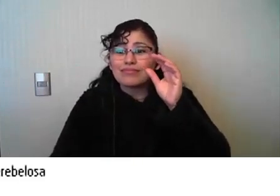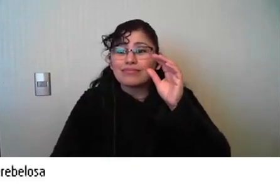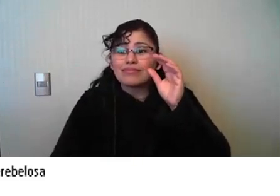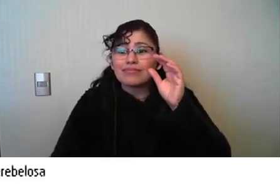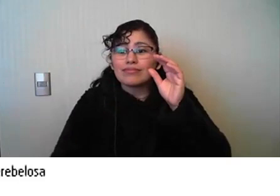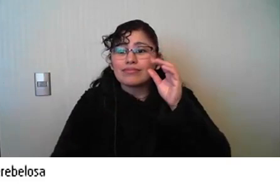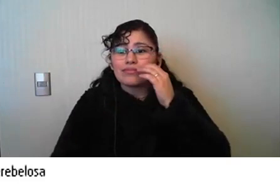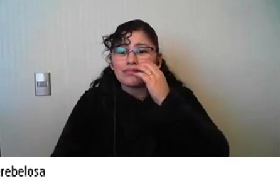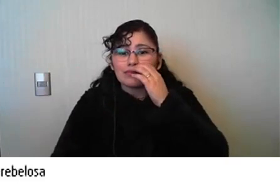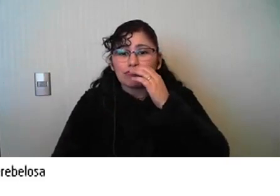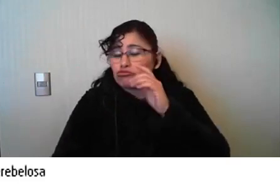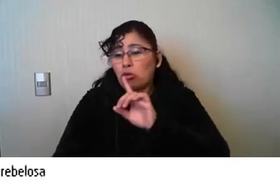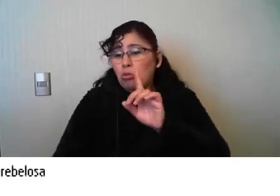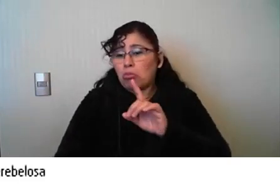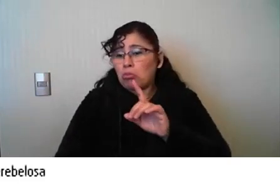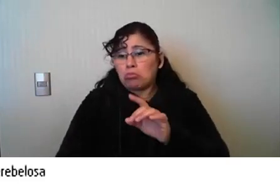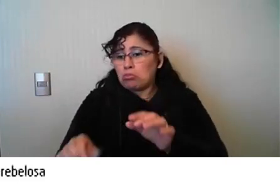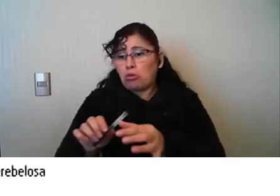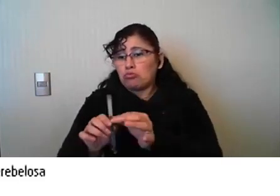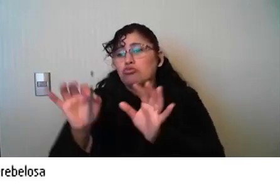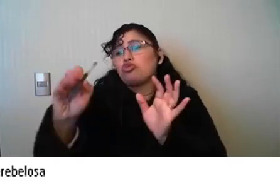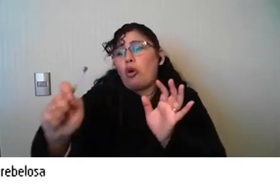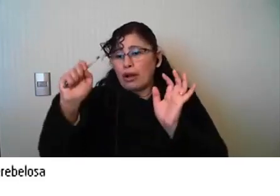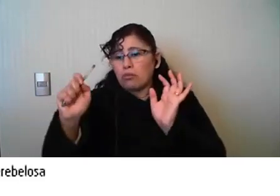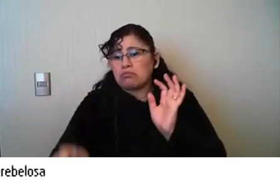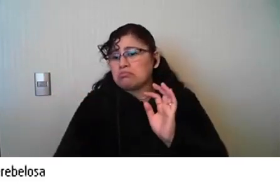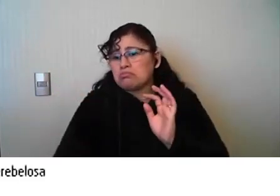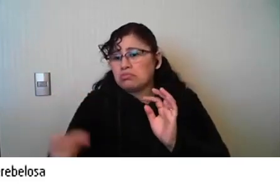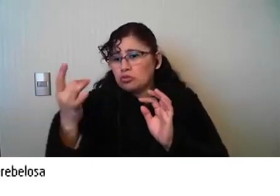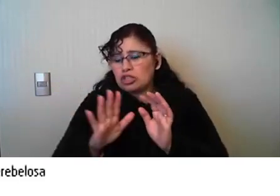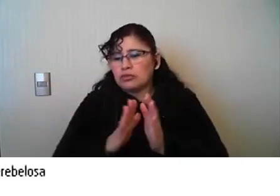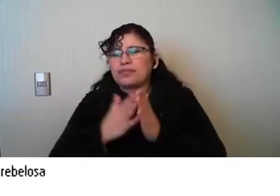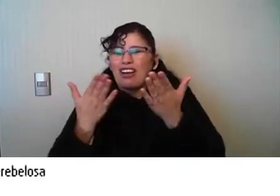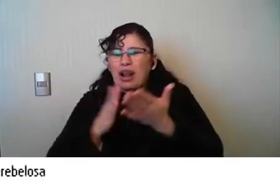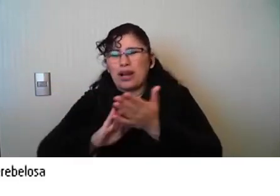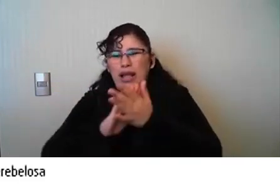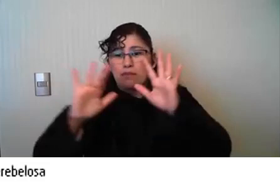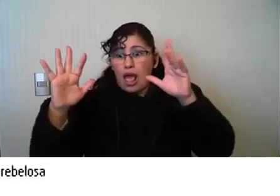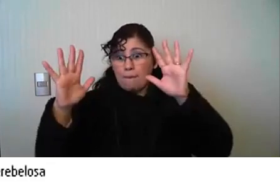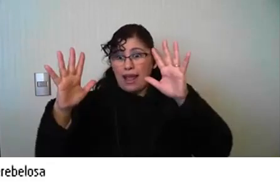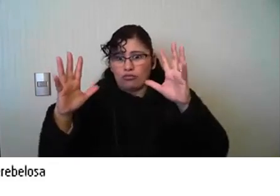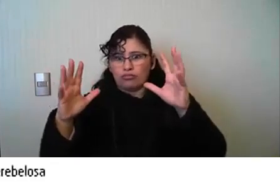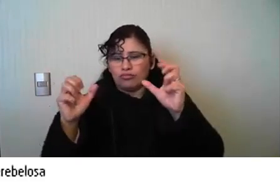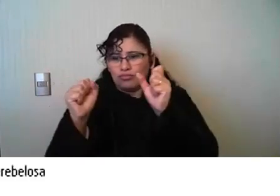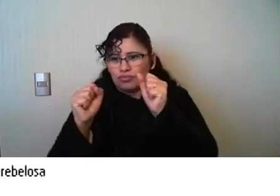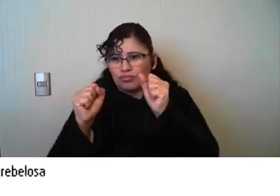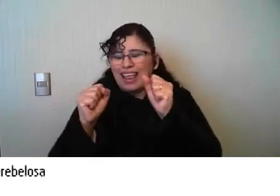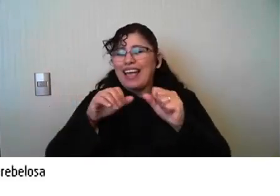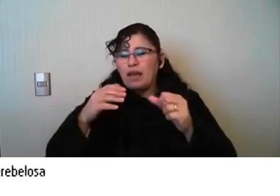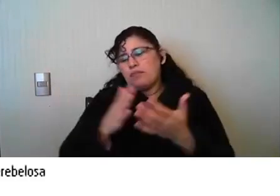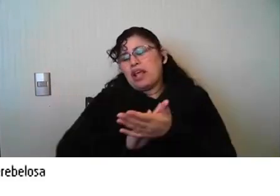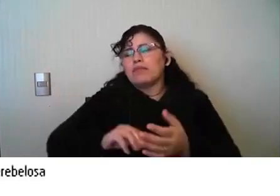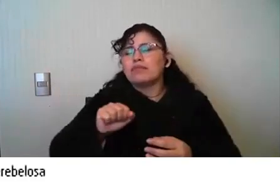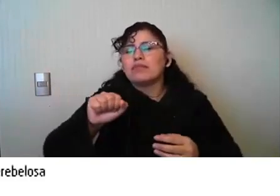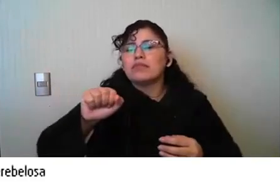sistema? Informa que la mano está cerrada y se debe abrir para ejecutar el movimiento. ¿Ya? Y por